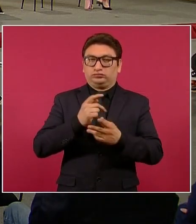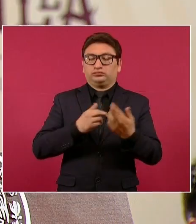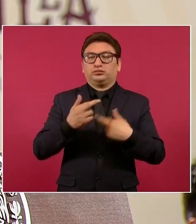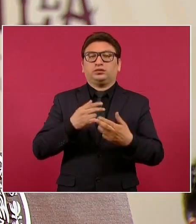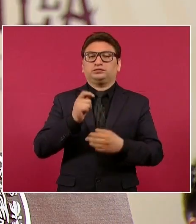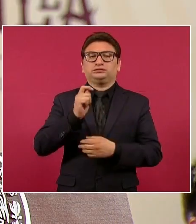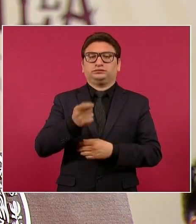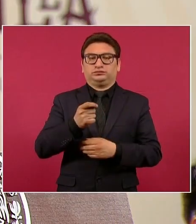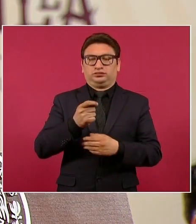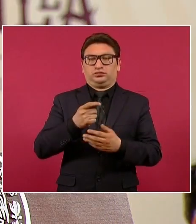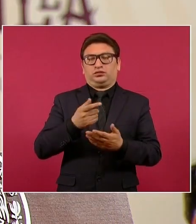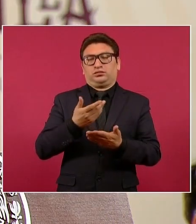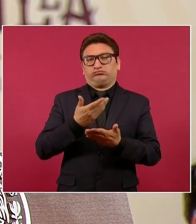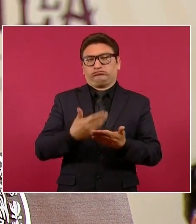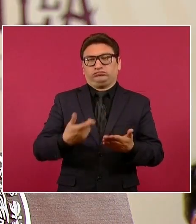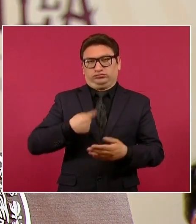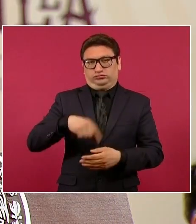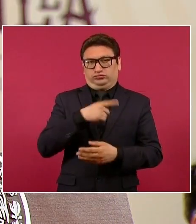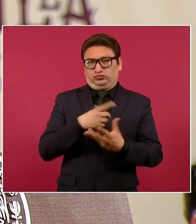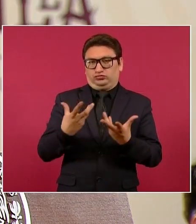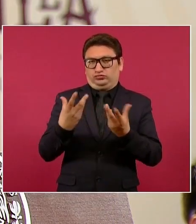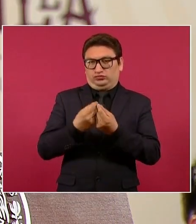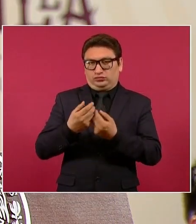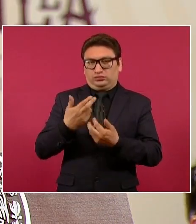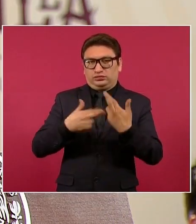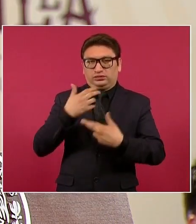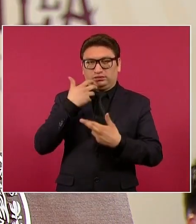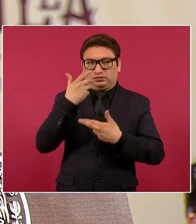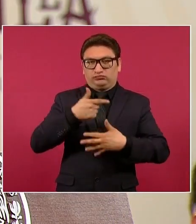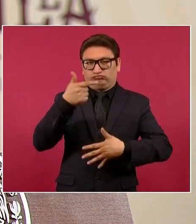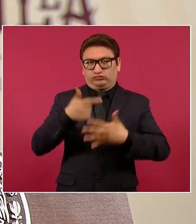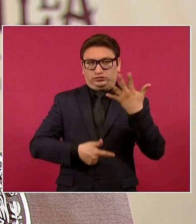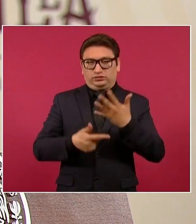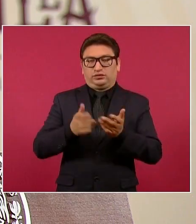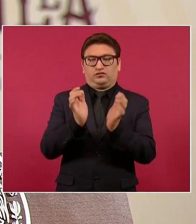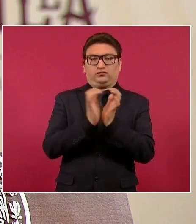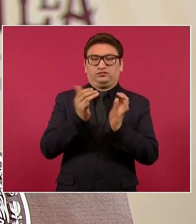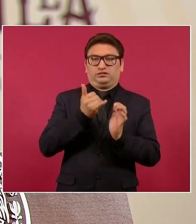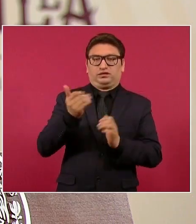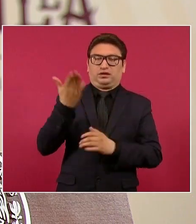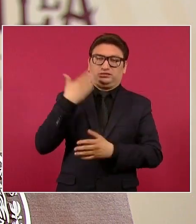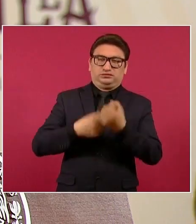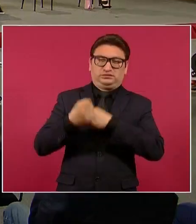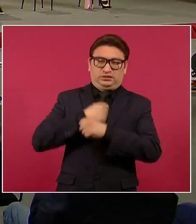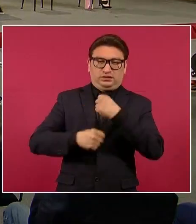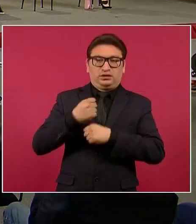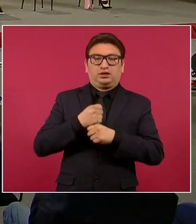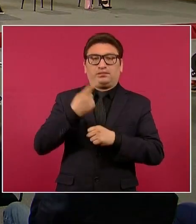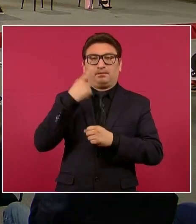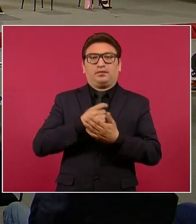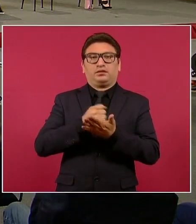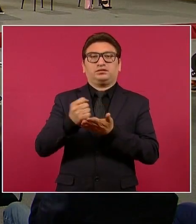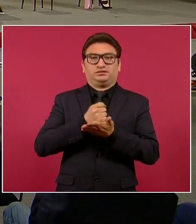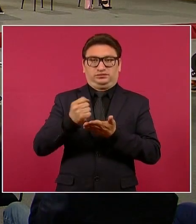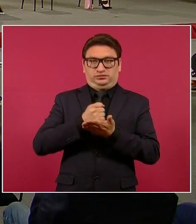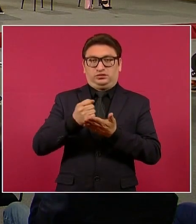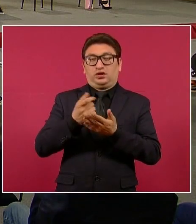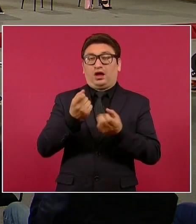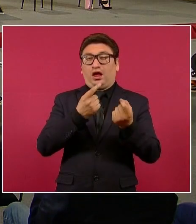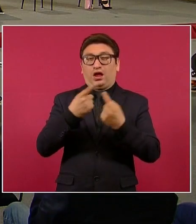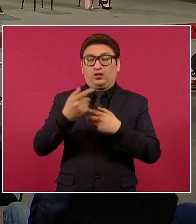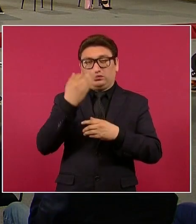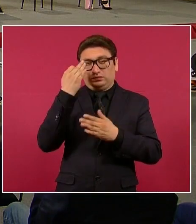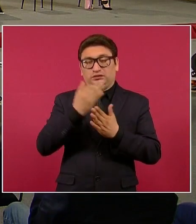Esto se operó especialmente con una recuperación de cartera que tuvo el Fobiste hace varios años. Son para créditos deteriorados por